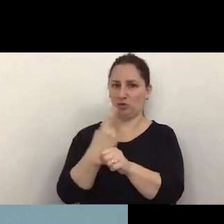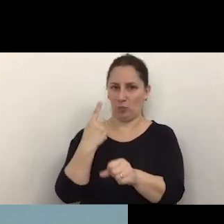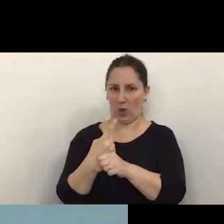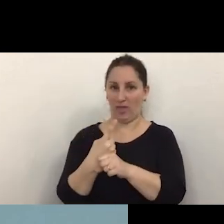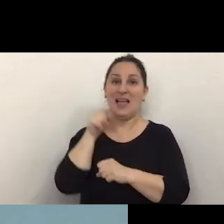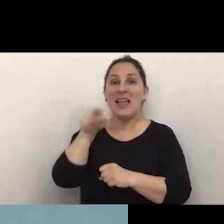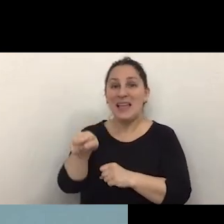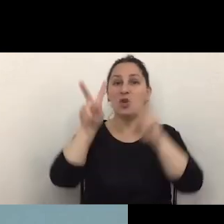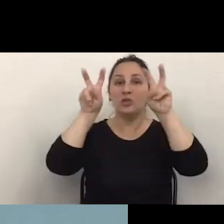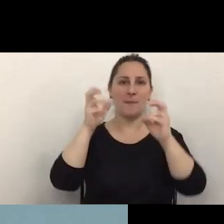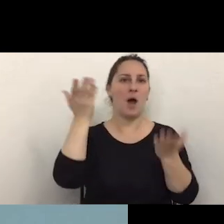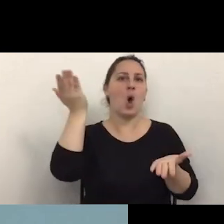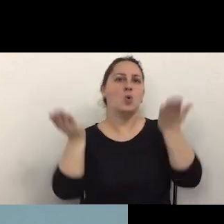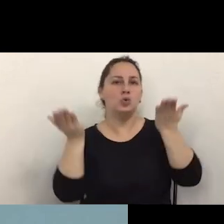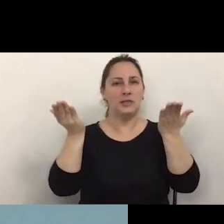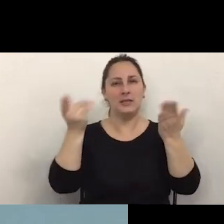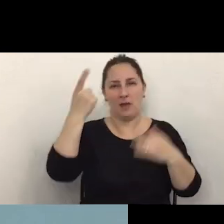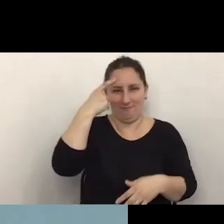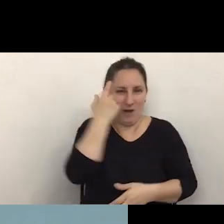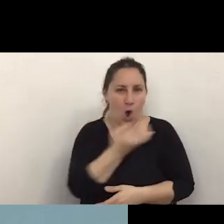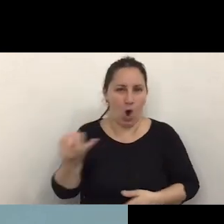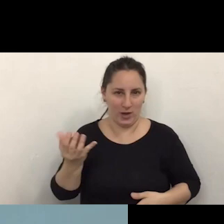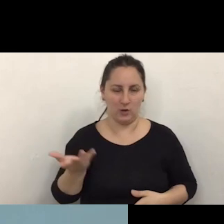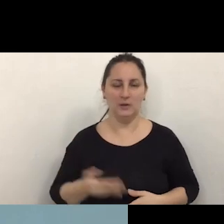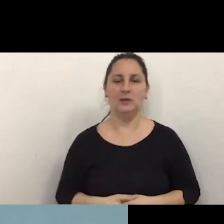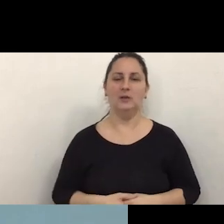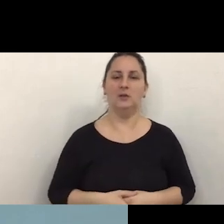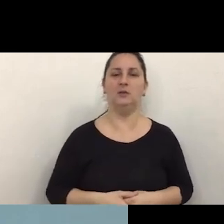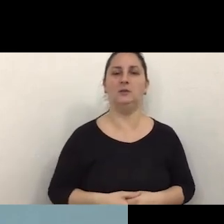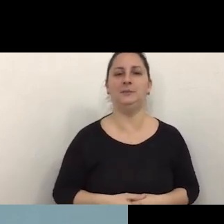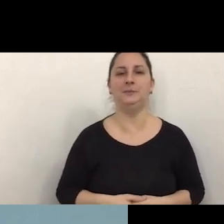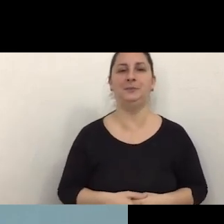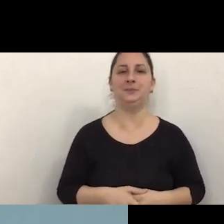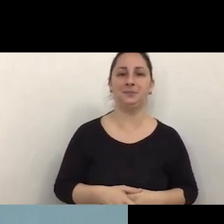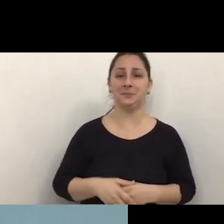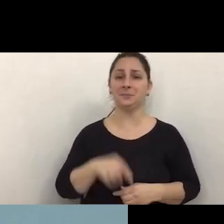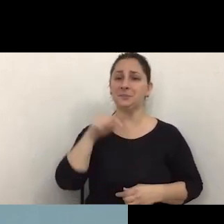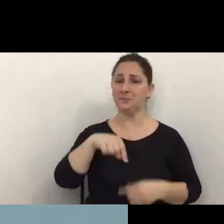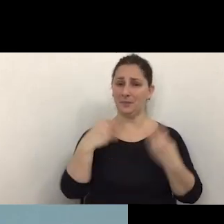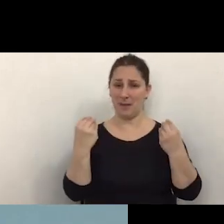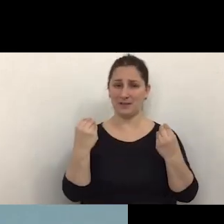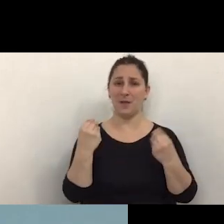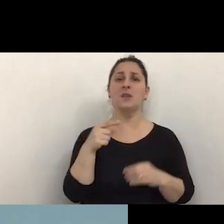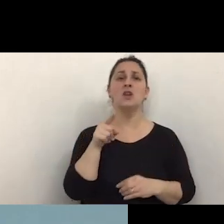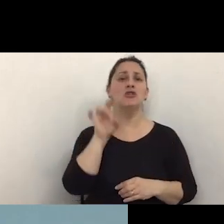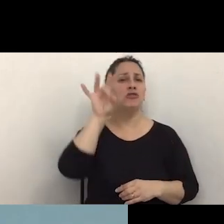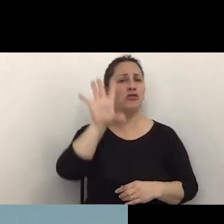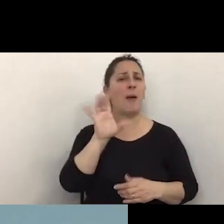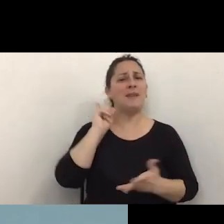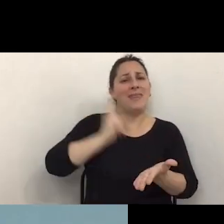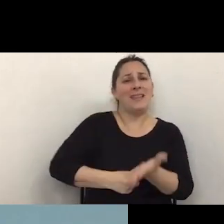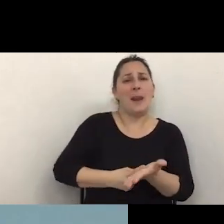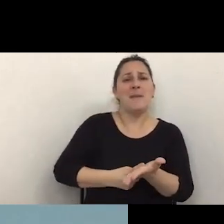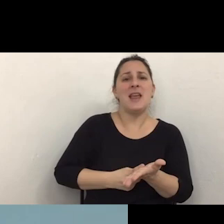orden de lo justo o de lo razonable. Ahora, ¿qué pasa? En realidad no es solamente la determinación sobre